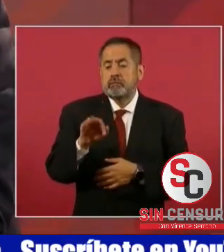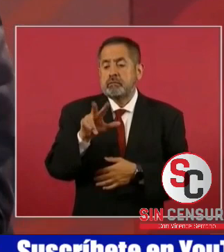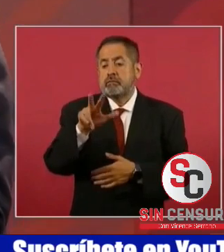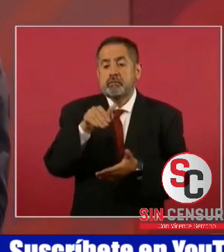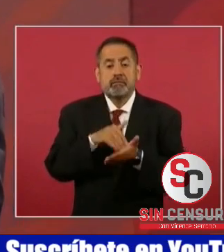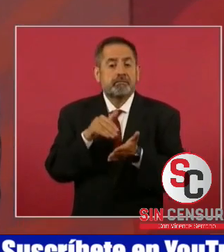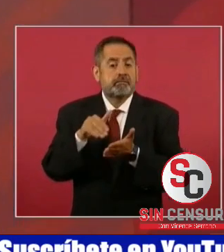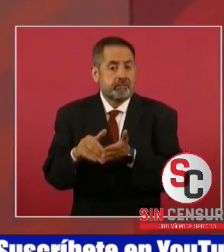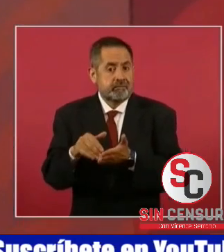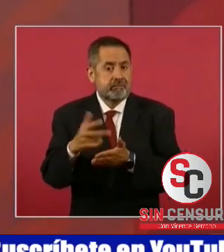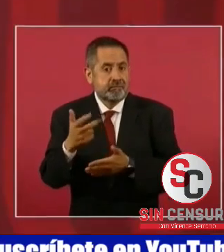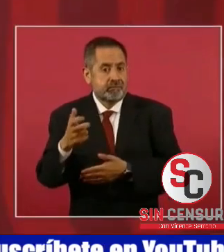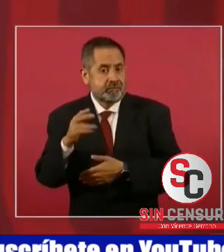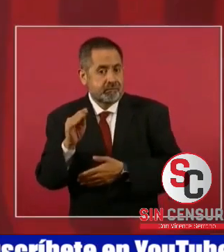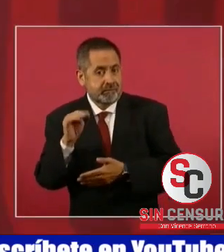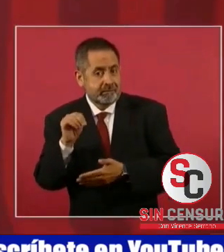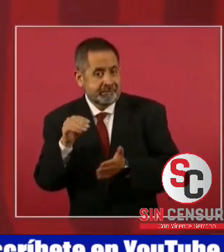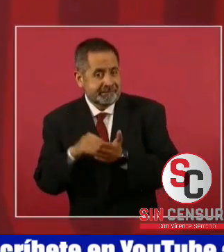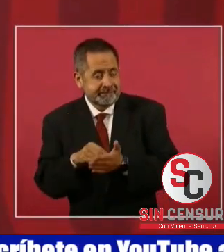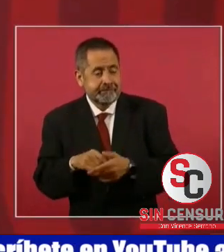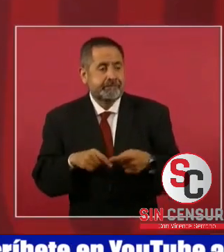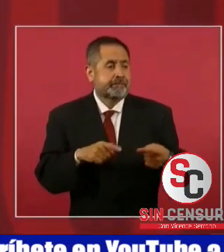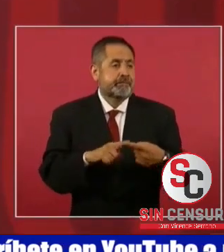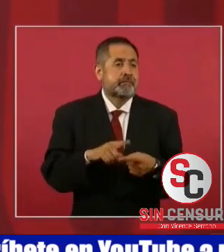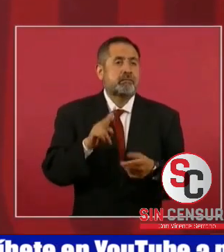948,799,000, en 2017 por